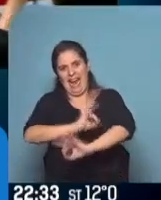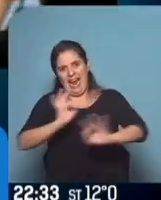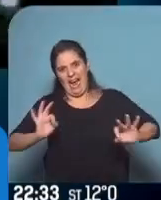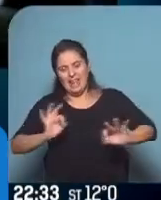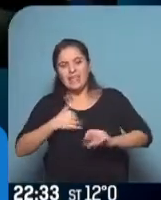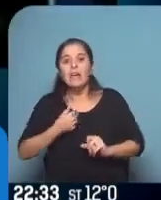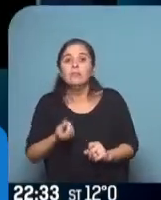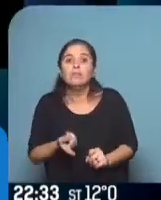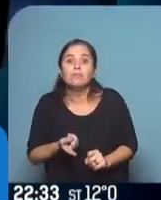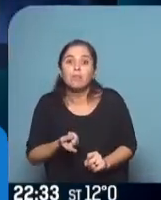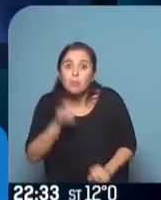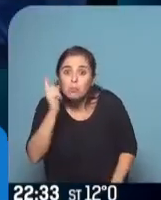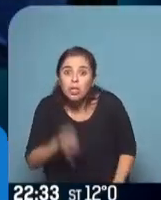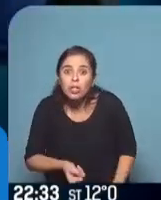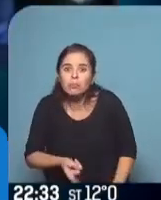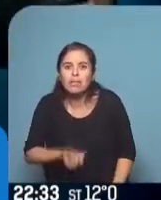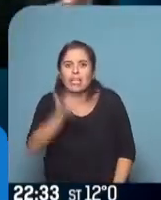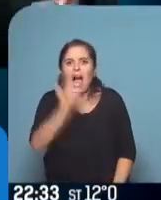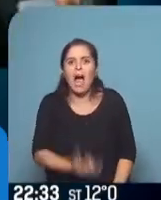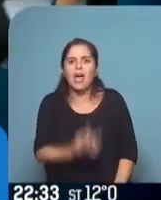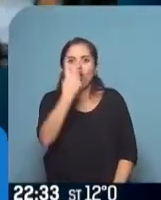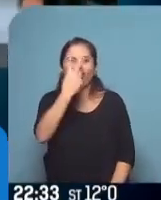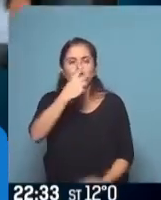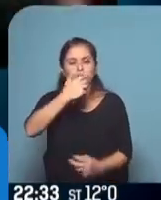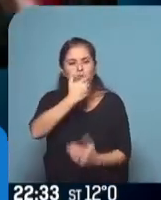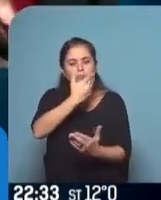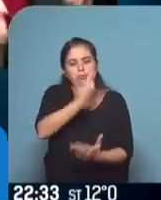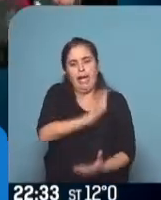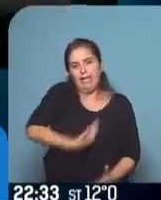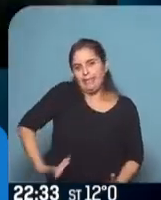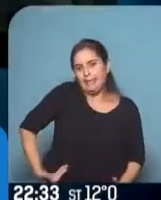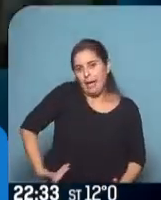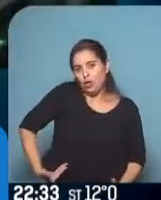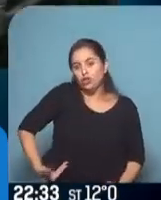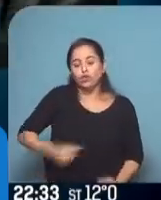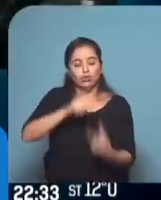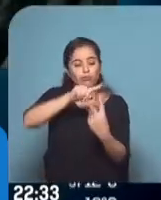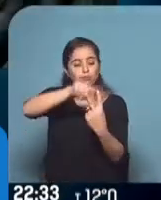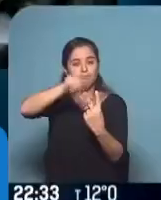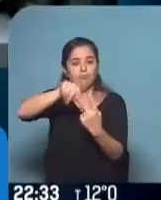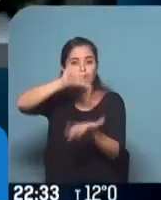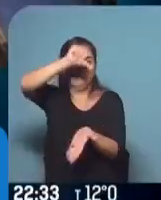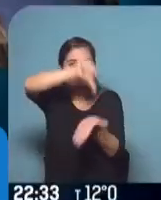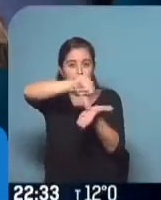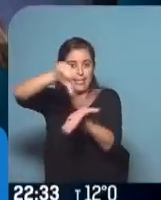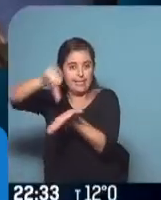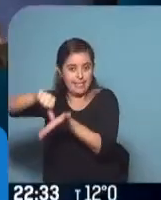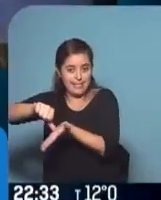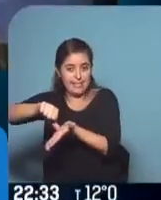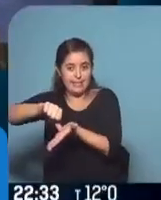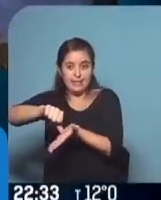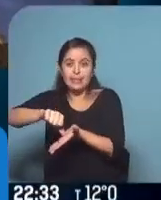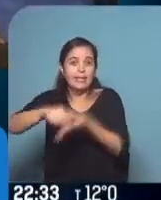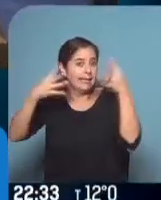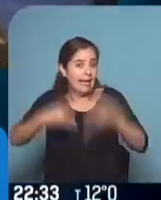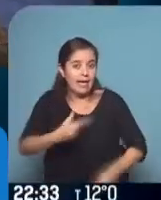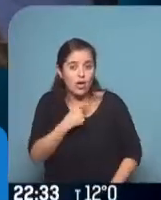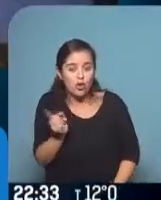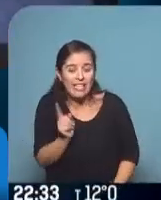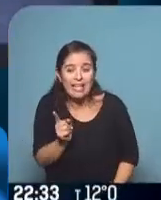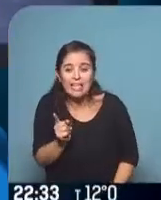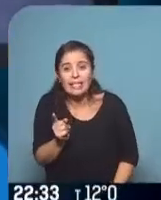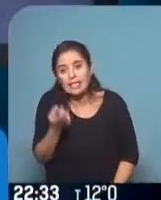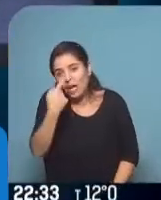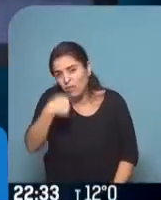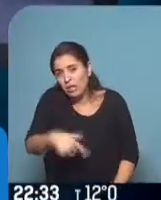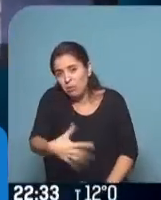dos estados que no quieren la guerra terminan peleando, porque ese es el riesgo precisamente que hay. Hay fuerzas armadas muy cerca unas